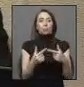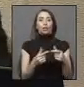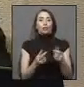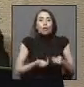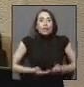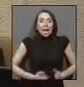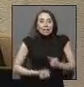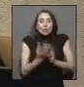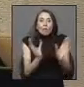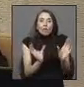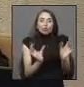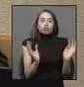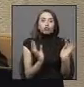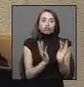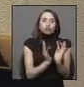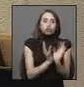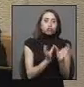constituyendo